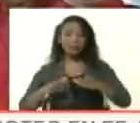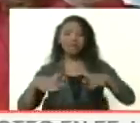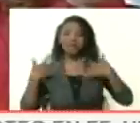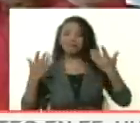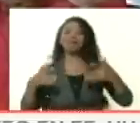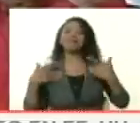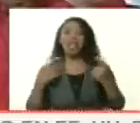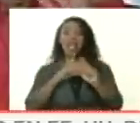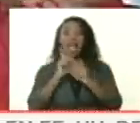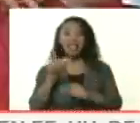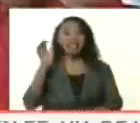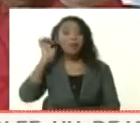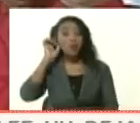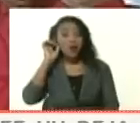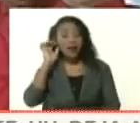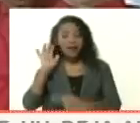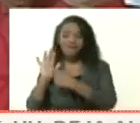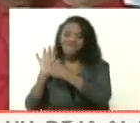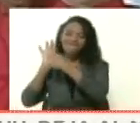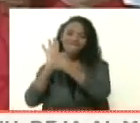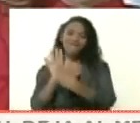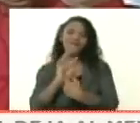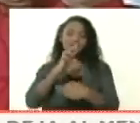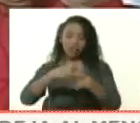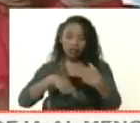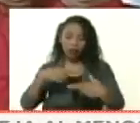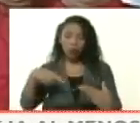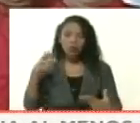Esa mujer es ejemplo de un revolucionario, ¿vale?